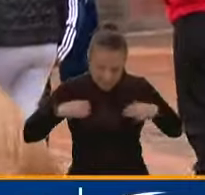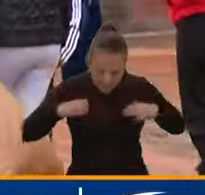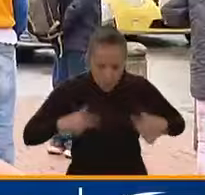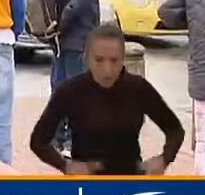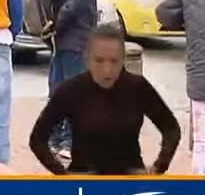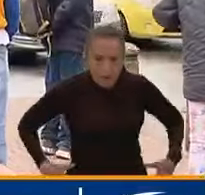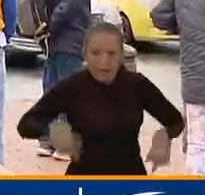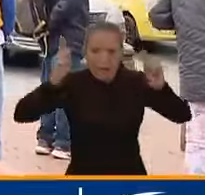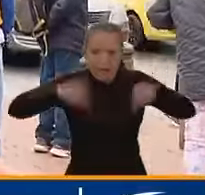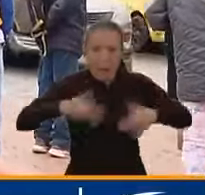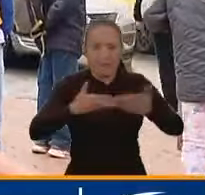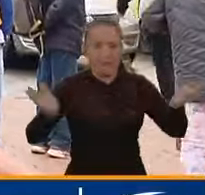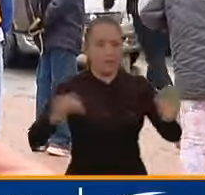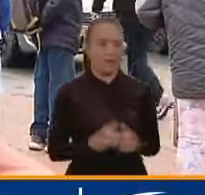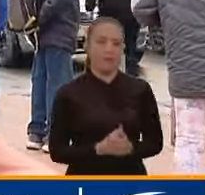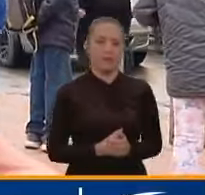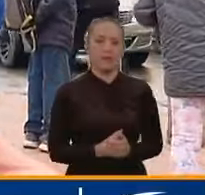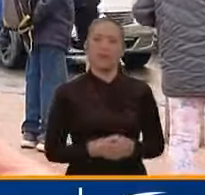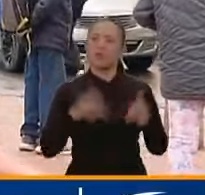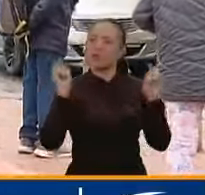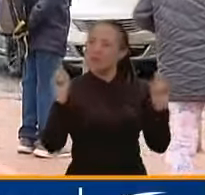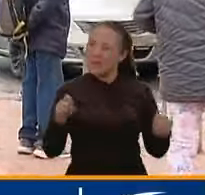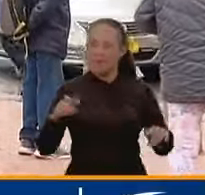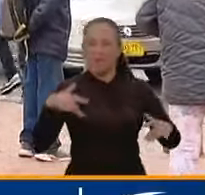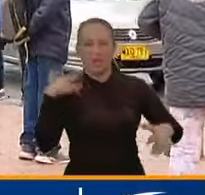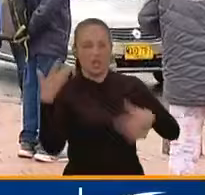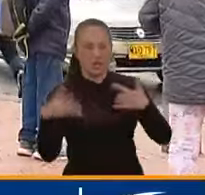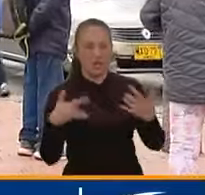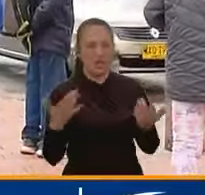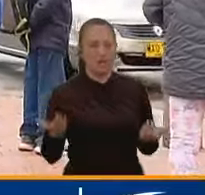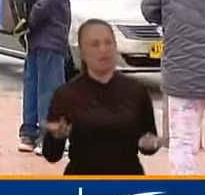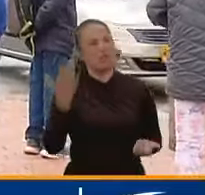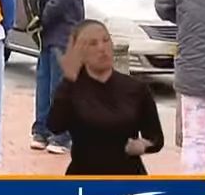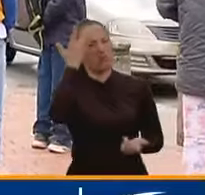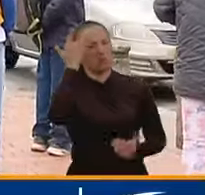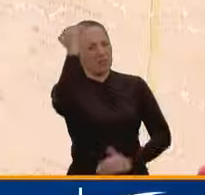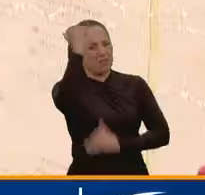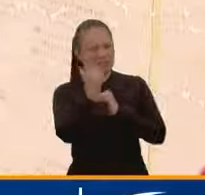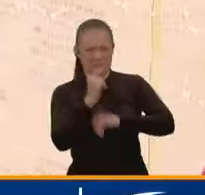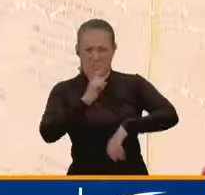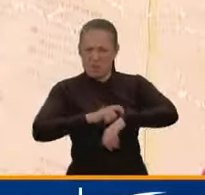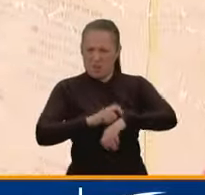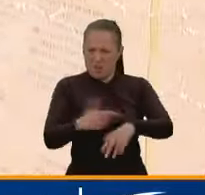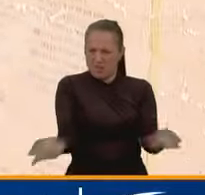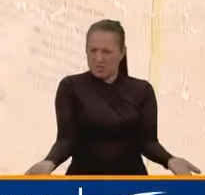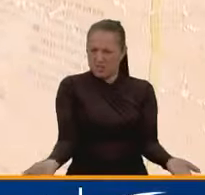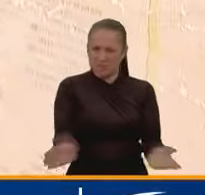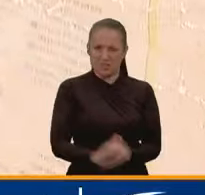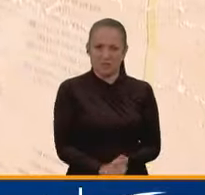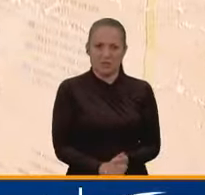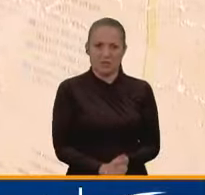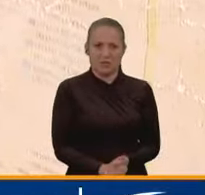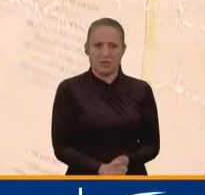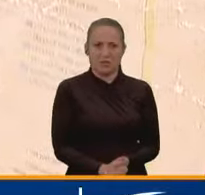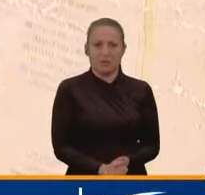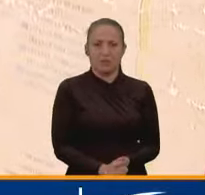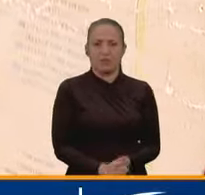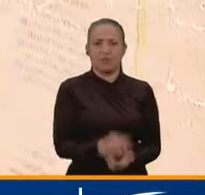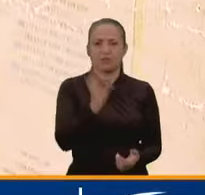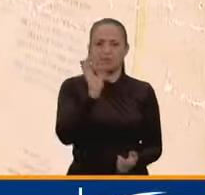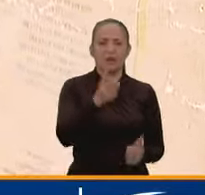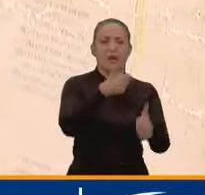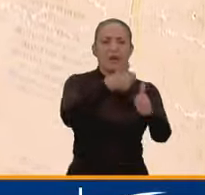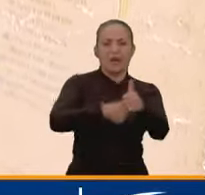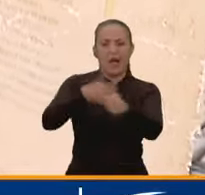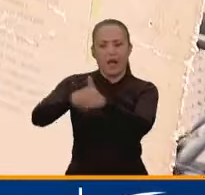interior a uno. Uno debe gozar todas esas cuestiones. ¿Y por qué van a reducir los horarios? Que deberían de, por cada puerta de cada